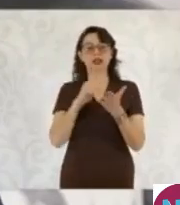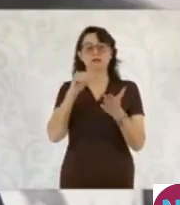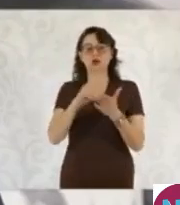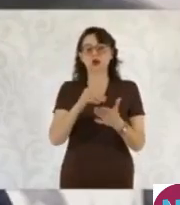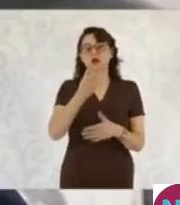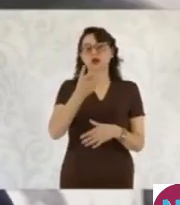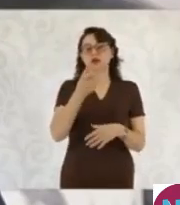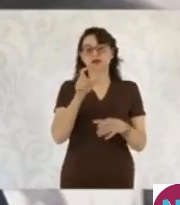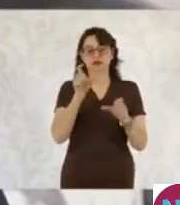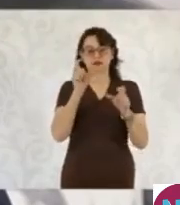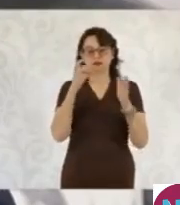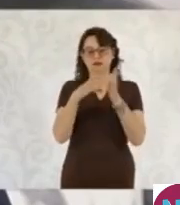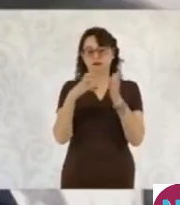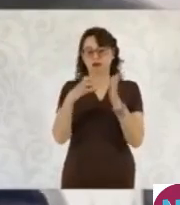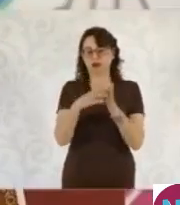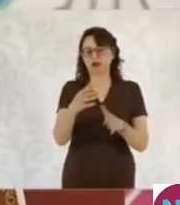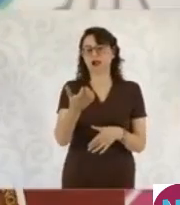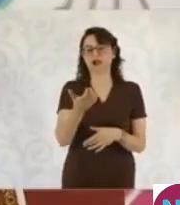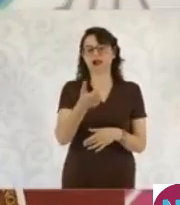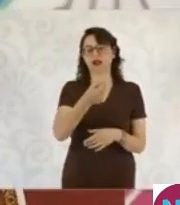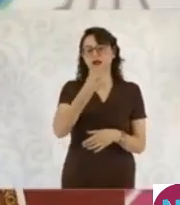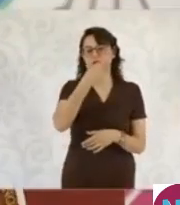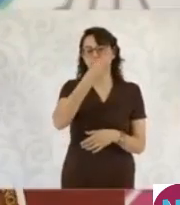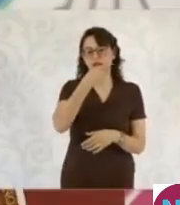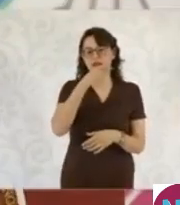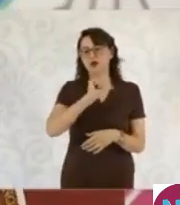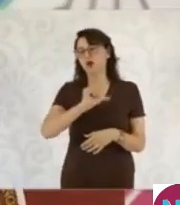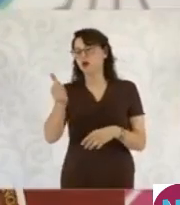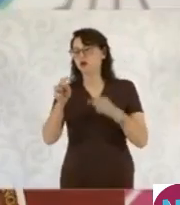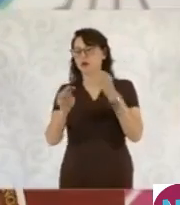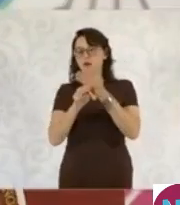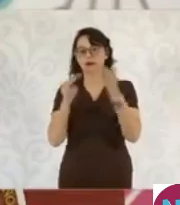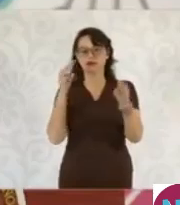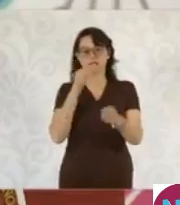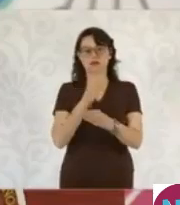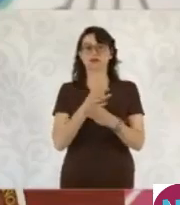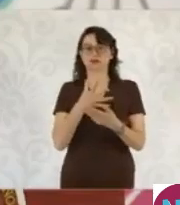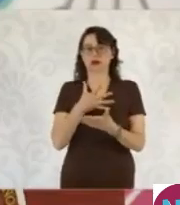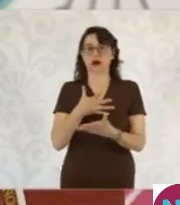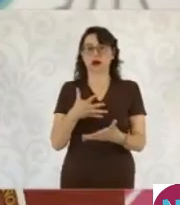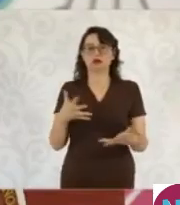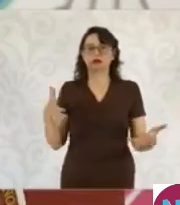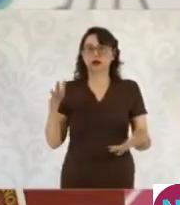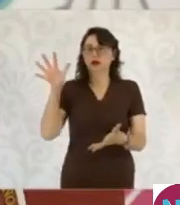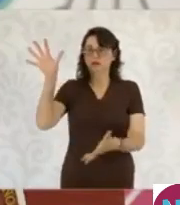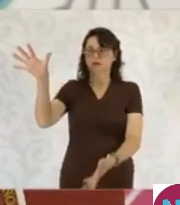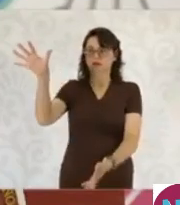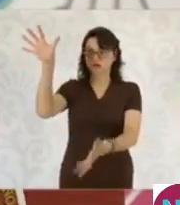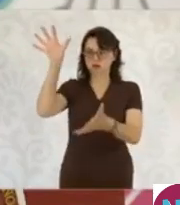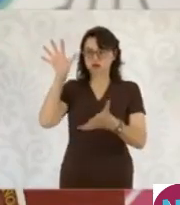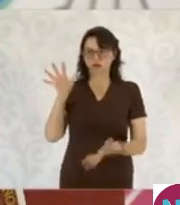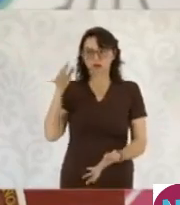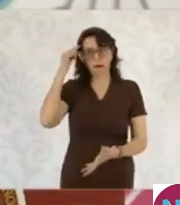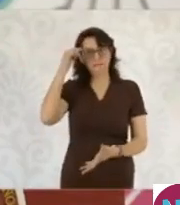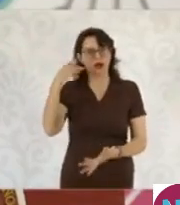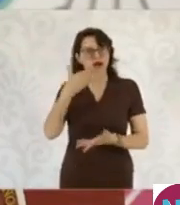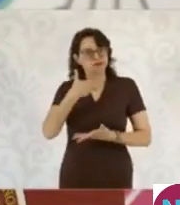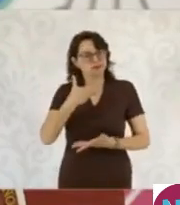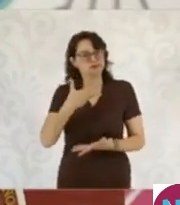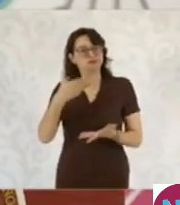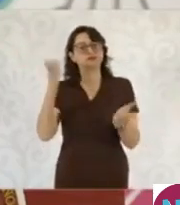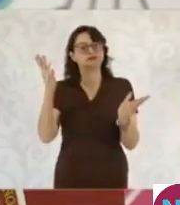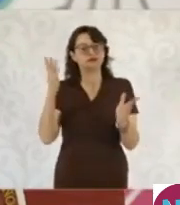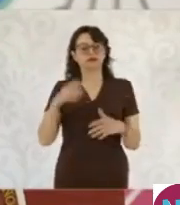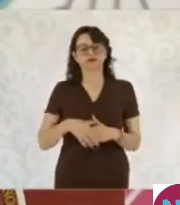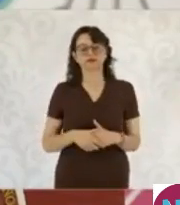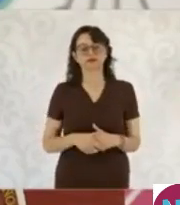de medicamentos y de otro tipo de material de curación, es decir, es un porcentaje importante de lo que requiere el sector. Cuando